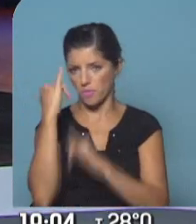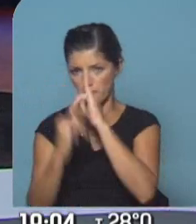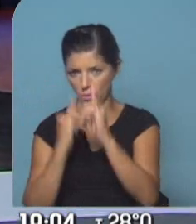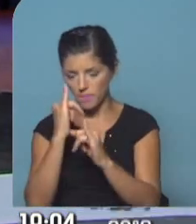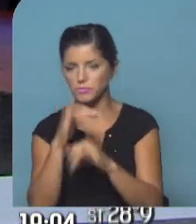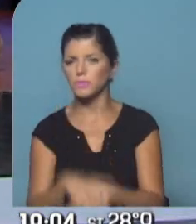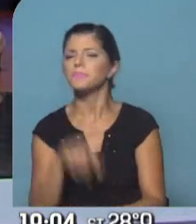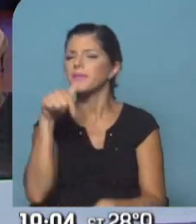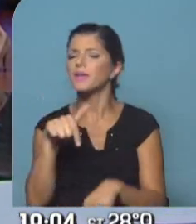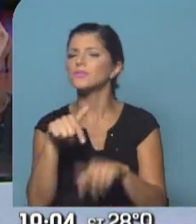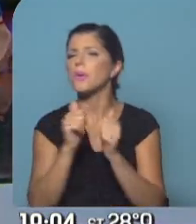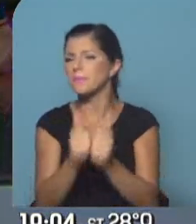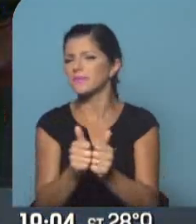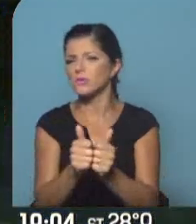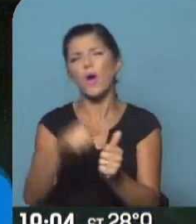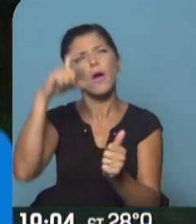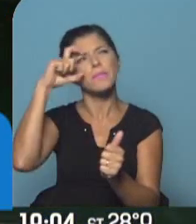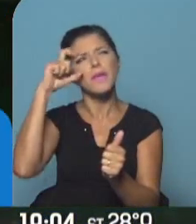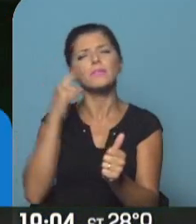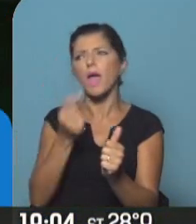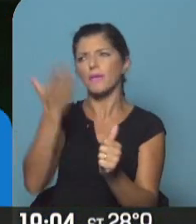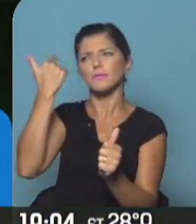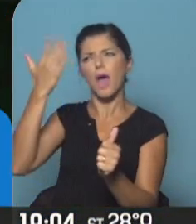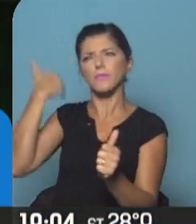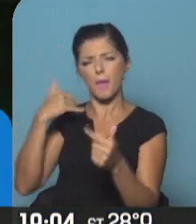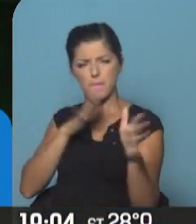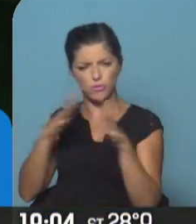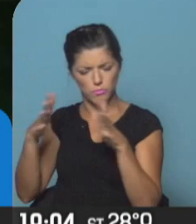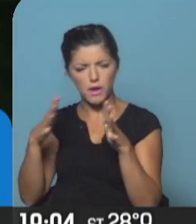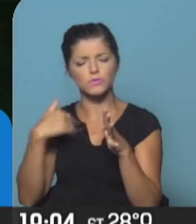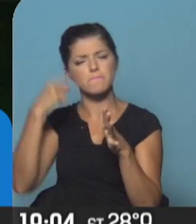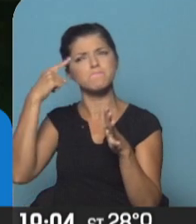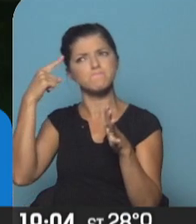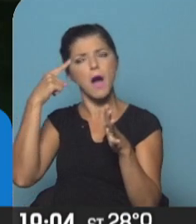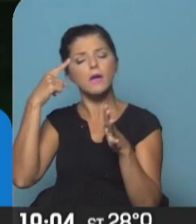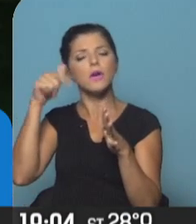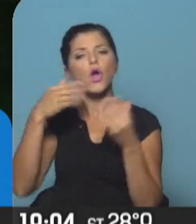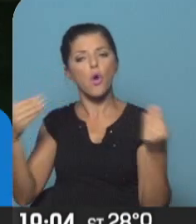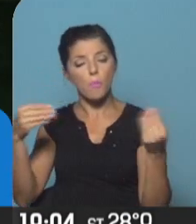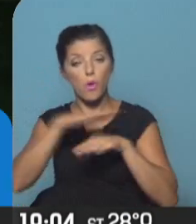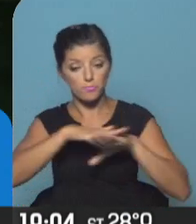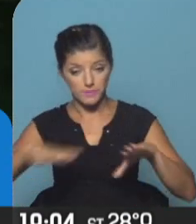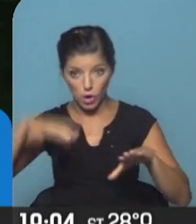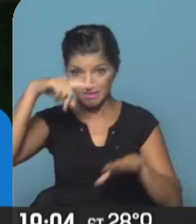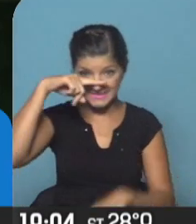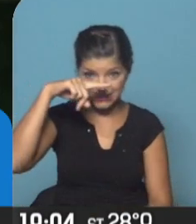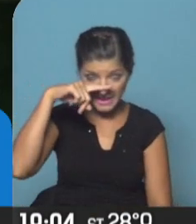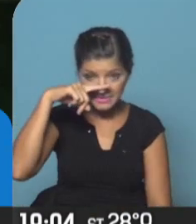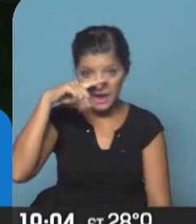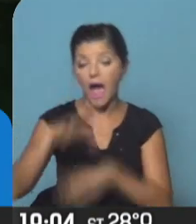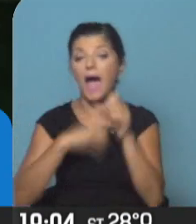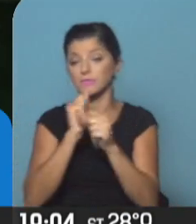acá. Esto comenzó así de día. Si hacemos un reconto de cómo comienza esto, hay 7 chicos hasta el momento